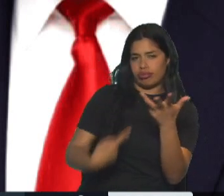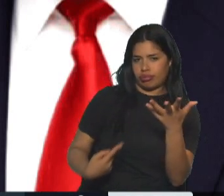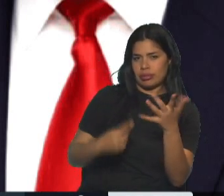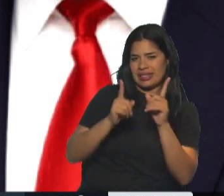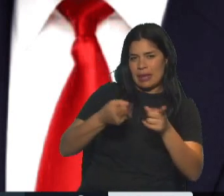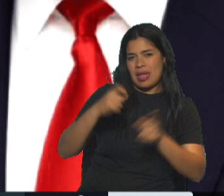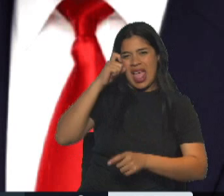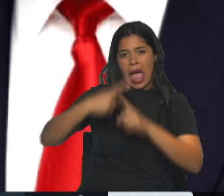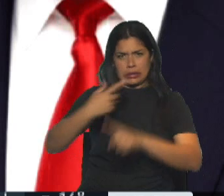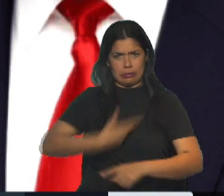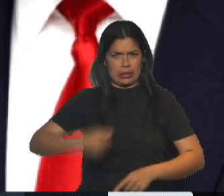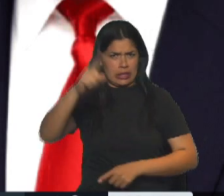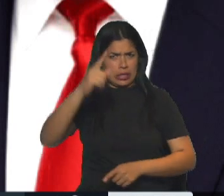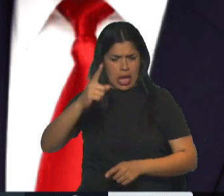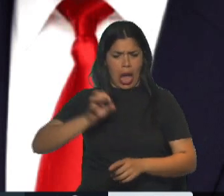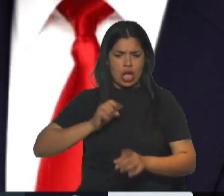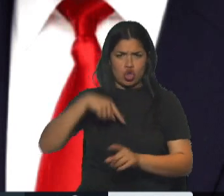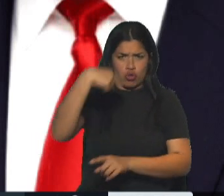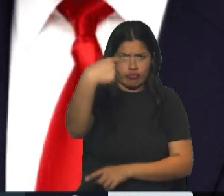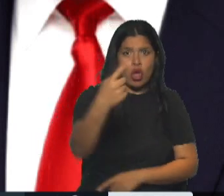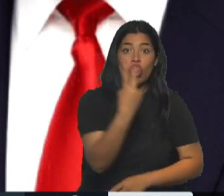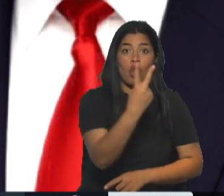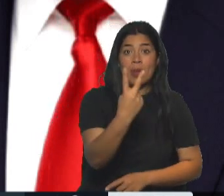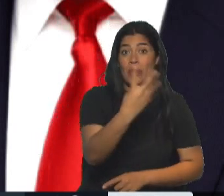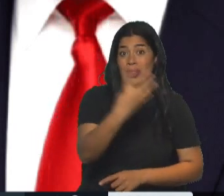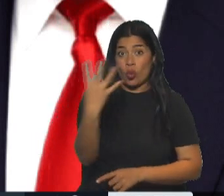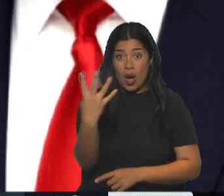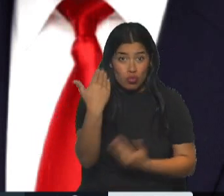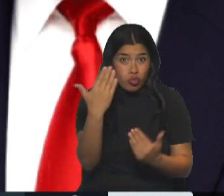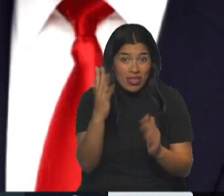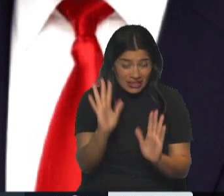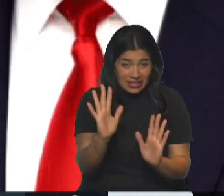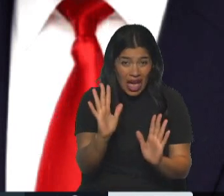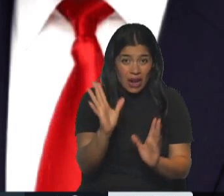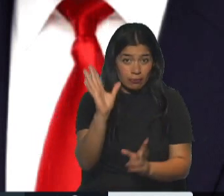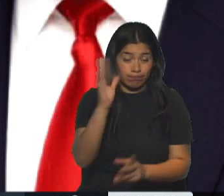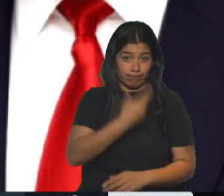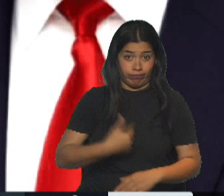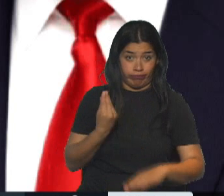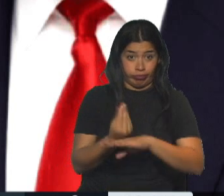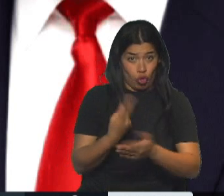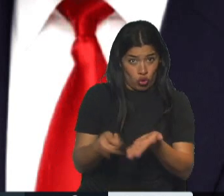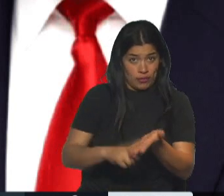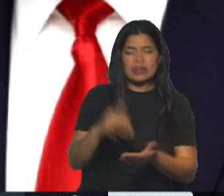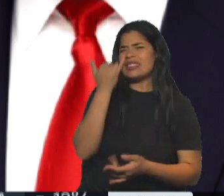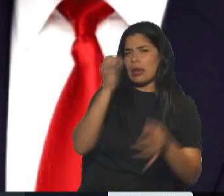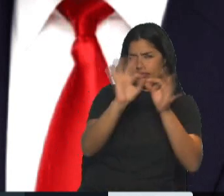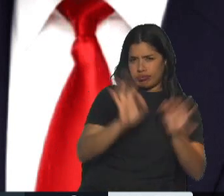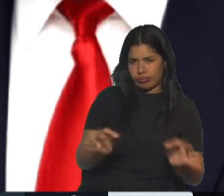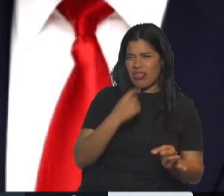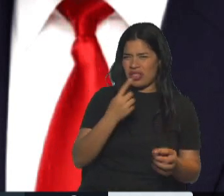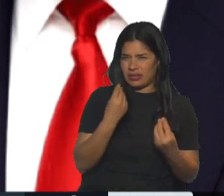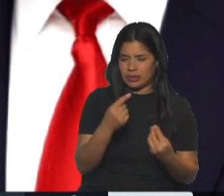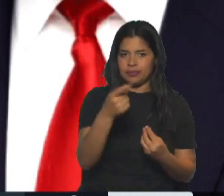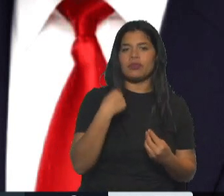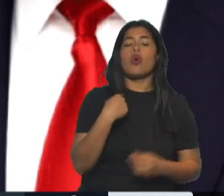a volver al poder en el 2024. Si te parece, Diana, ahí compartimos la frase, cuál fue el mensaje muy particular, la frase de Trump. Dice, el